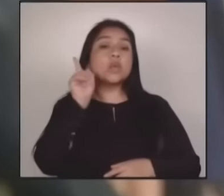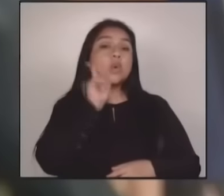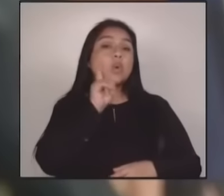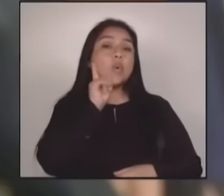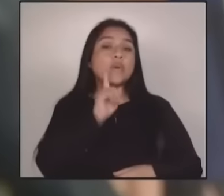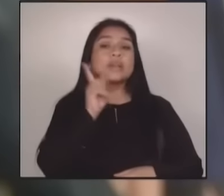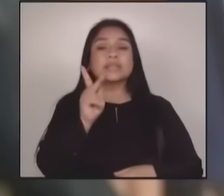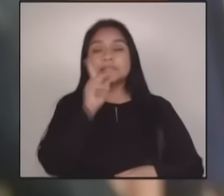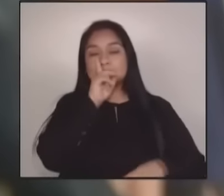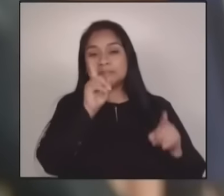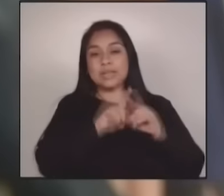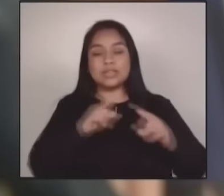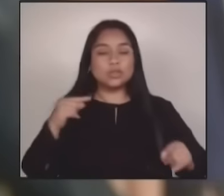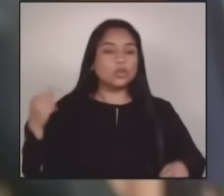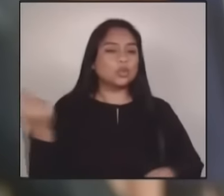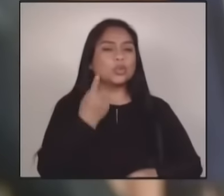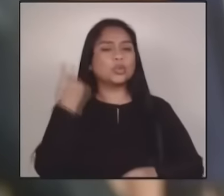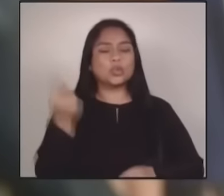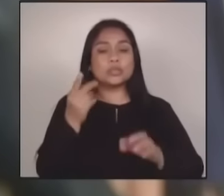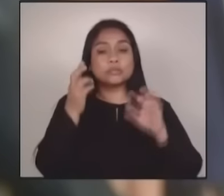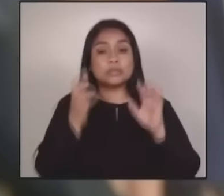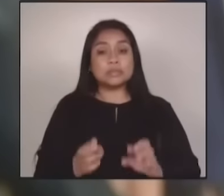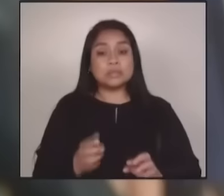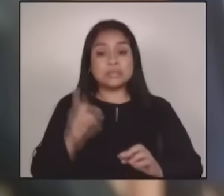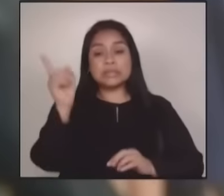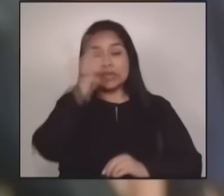las personas en edad de trabajar.